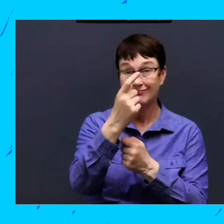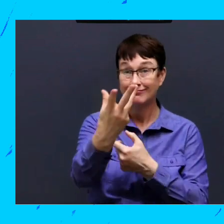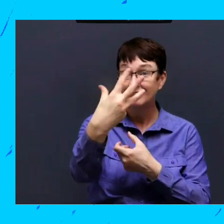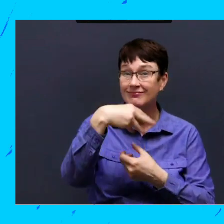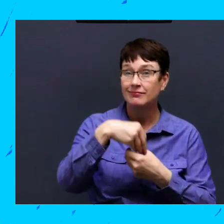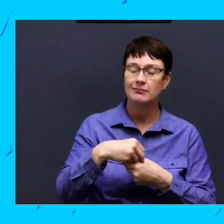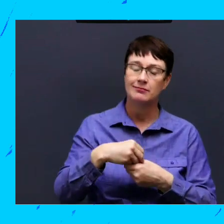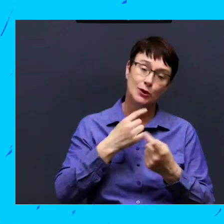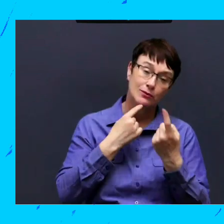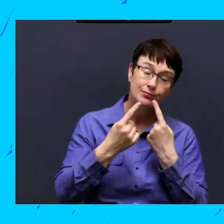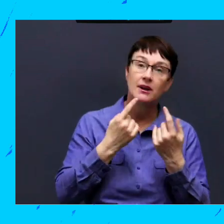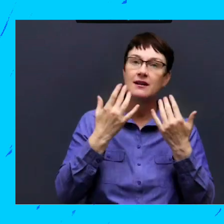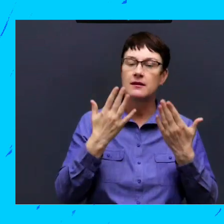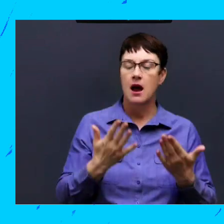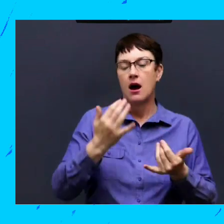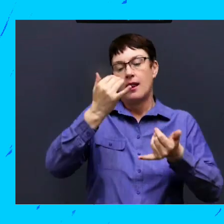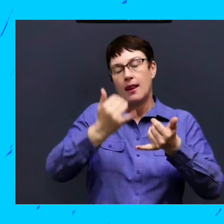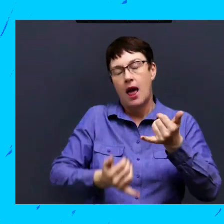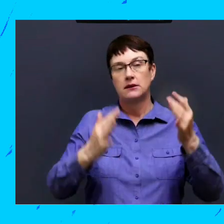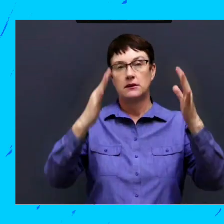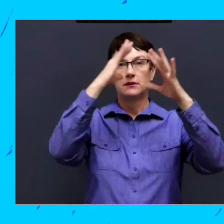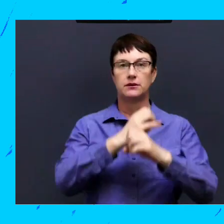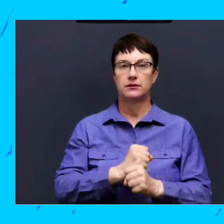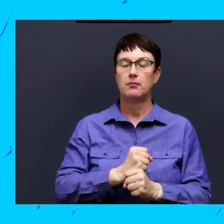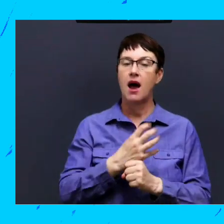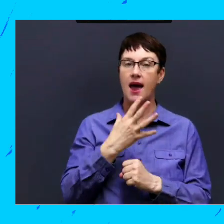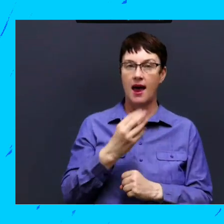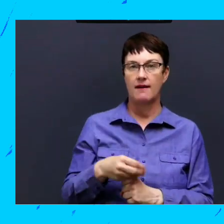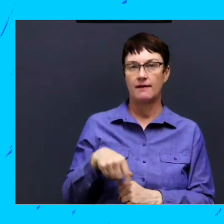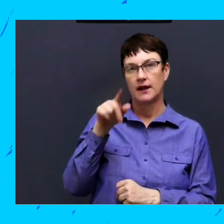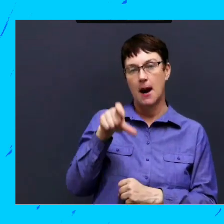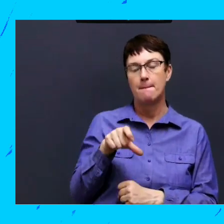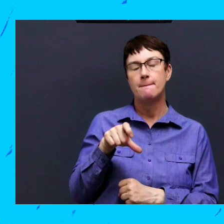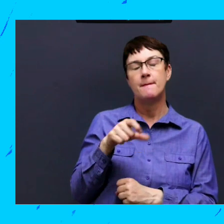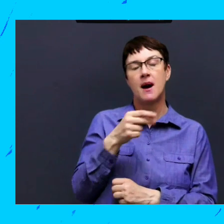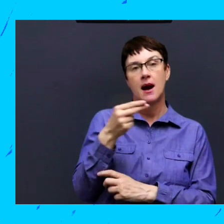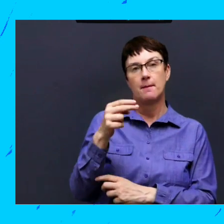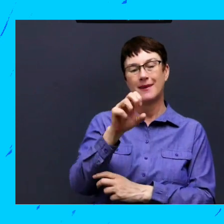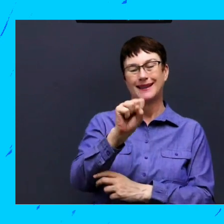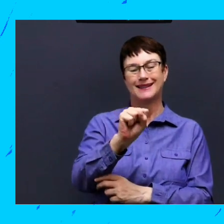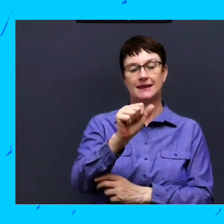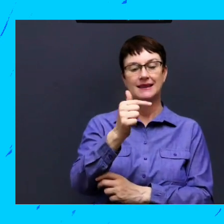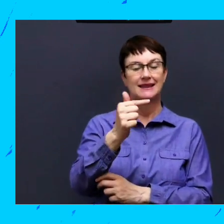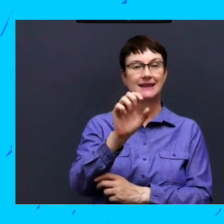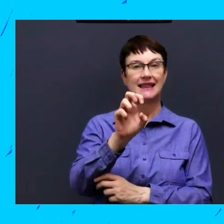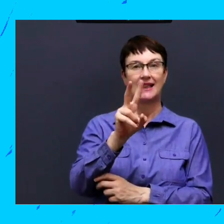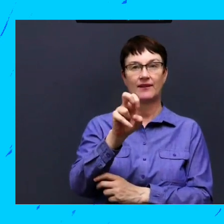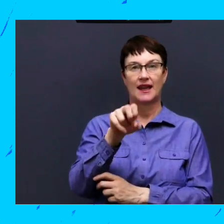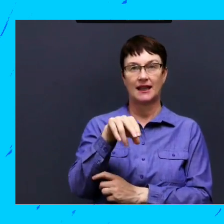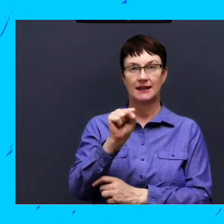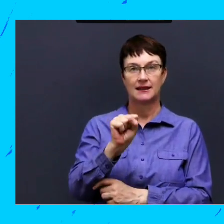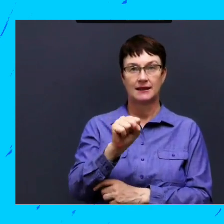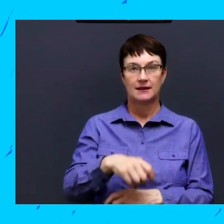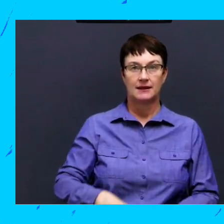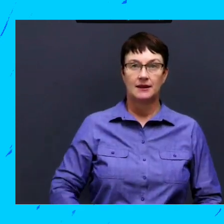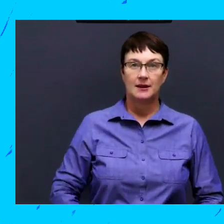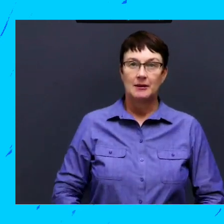Y finalmente tenemos nuestro mensaje de cierre antes que terminemos.